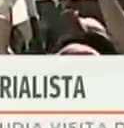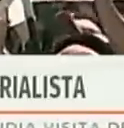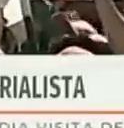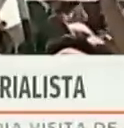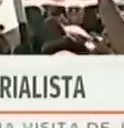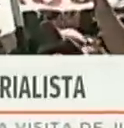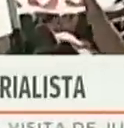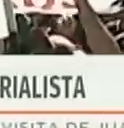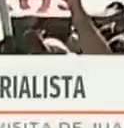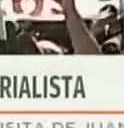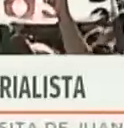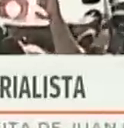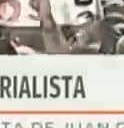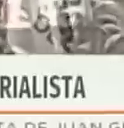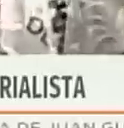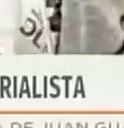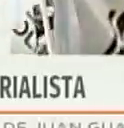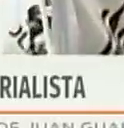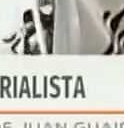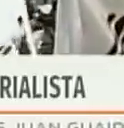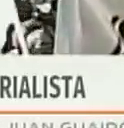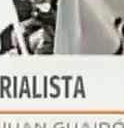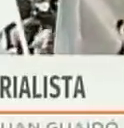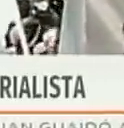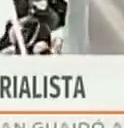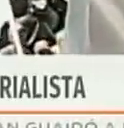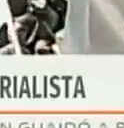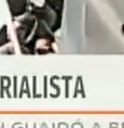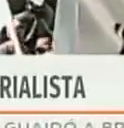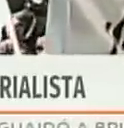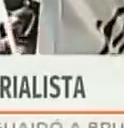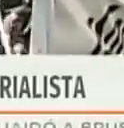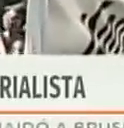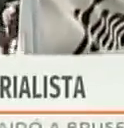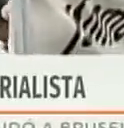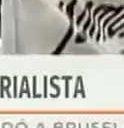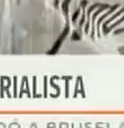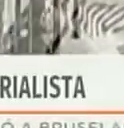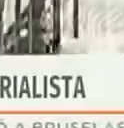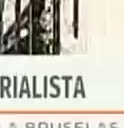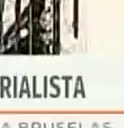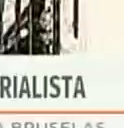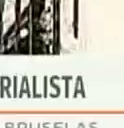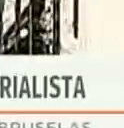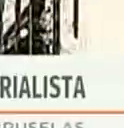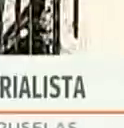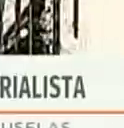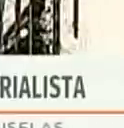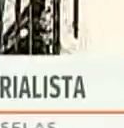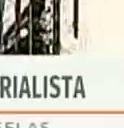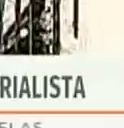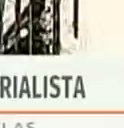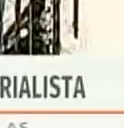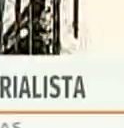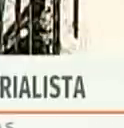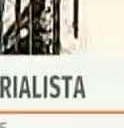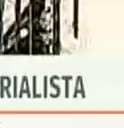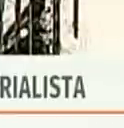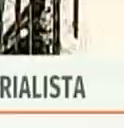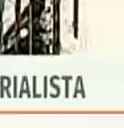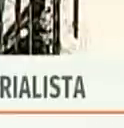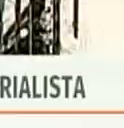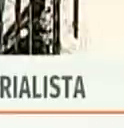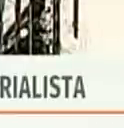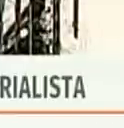madera olorosa, bajas mi café, madera preciosa, preciosa